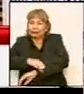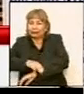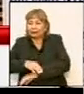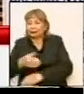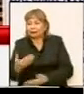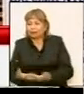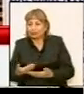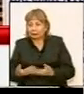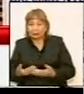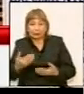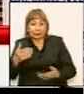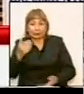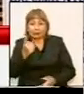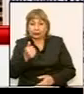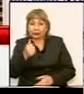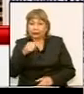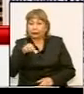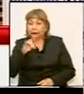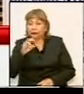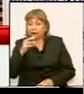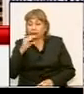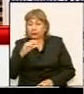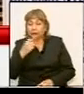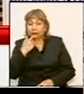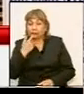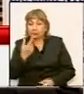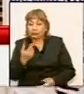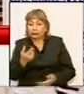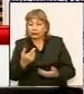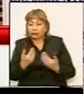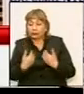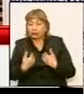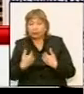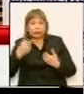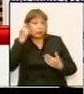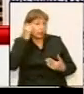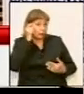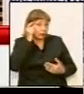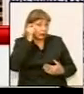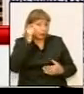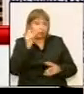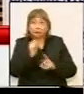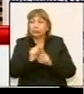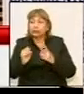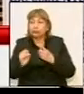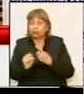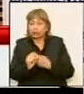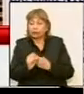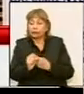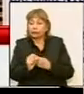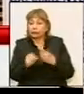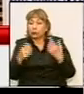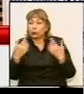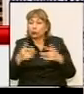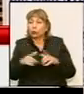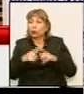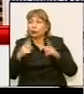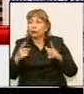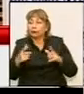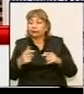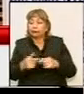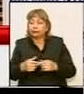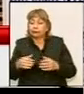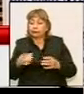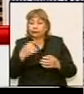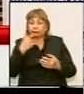muy grandes en Apurímac, ¿no? Regiones que tienen déficits sociales muy grandes y con